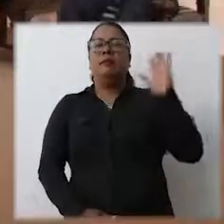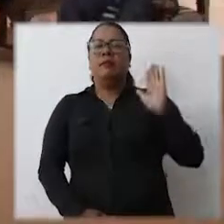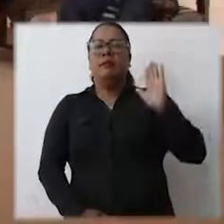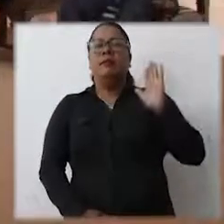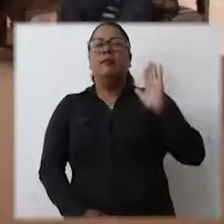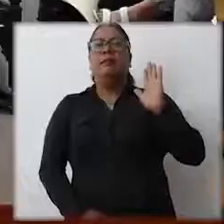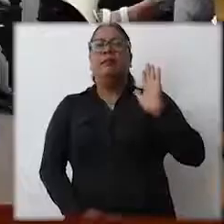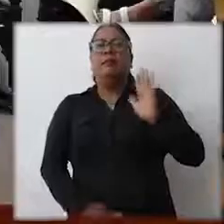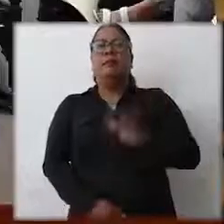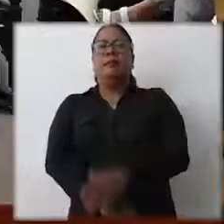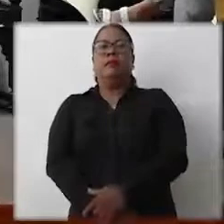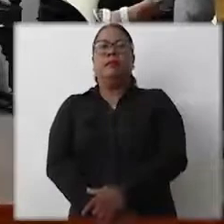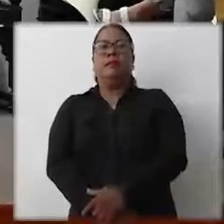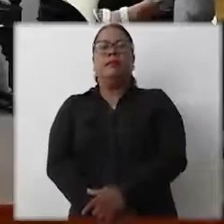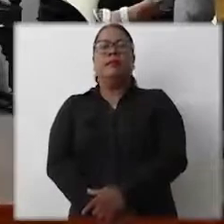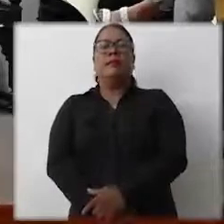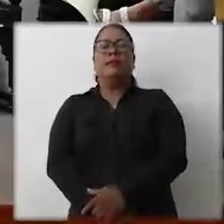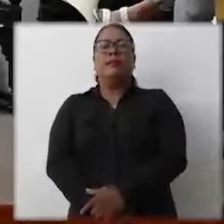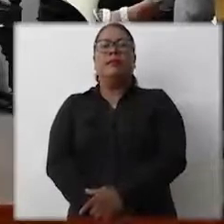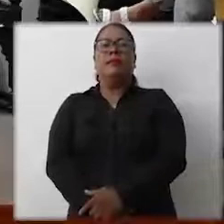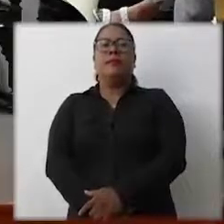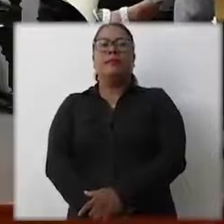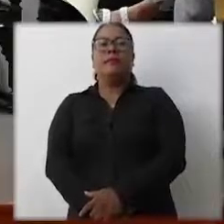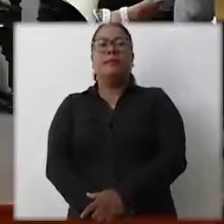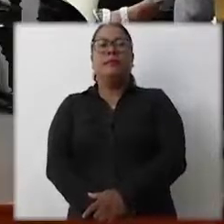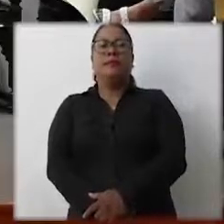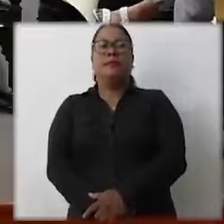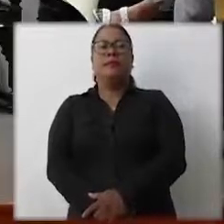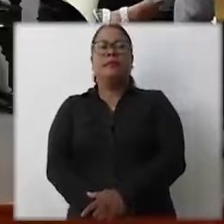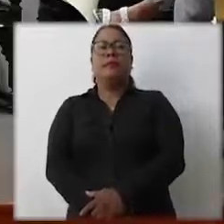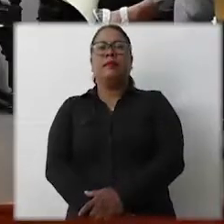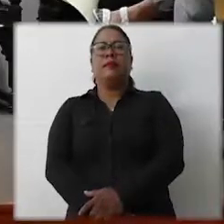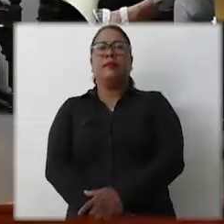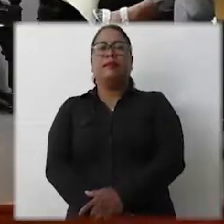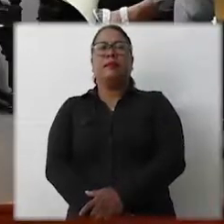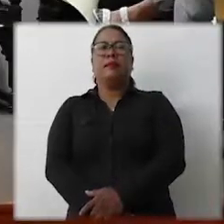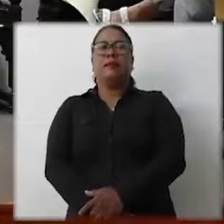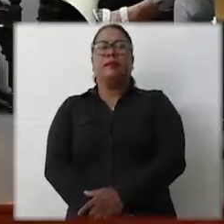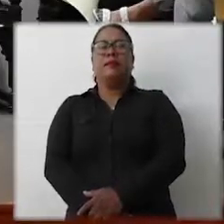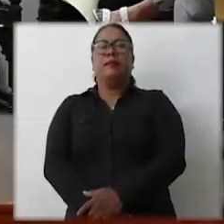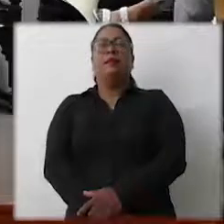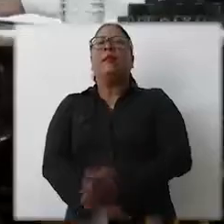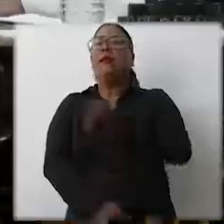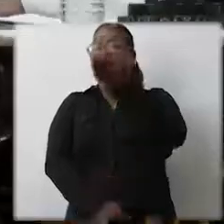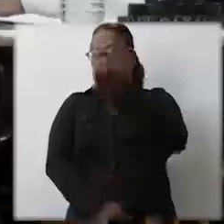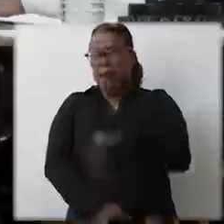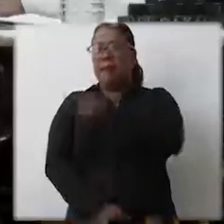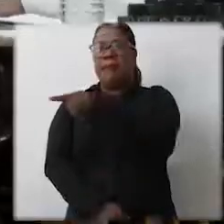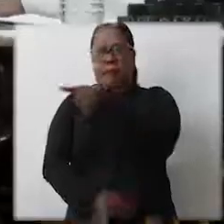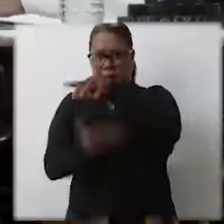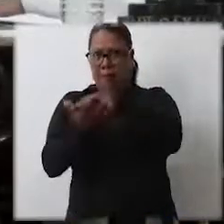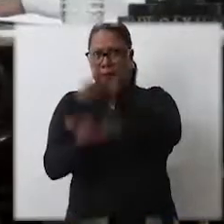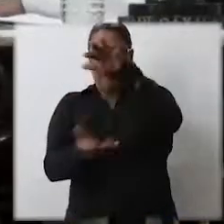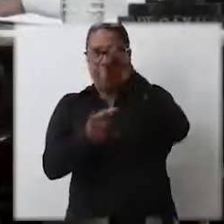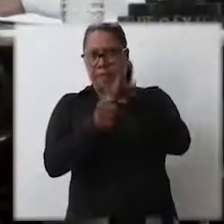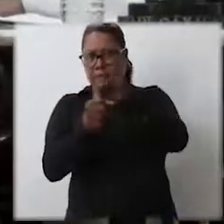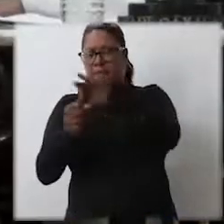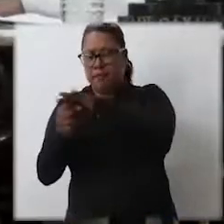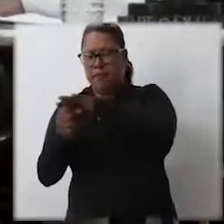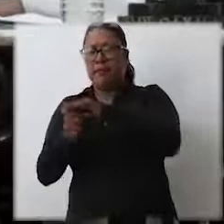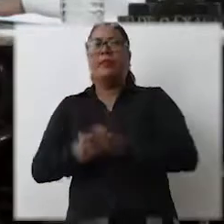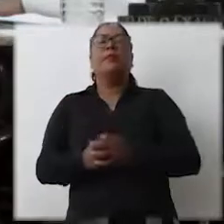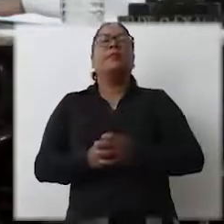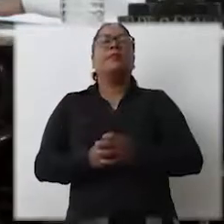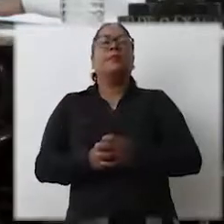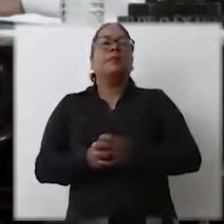con el punto de acuerdo de fecha 14 de febrero del año 2022, signado por el presidente municipal constitucional